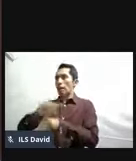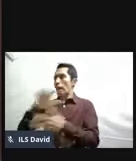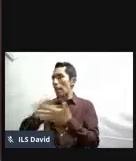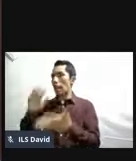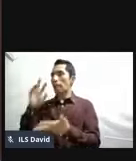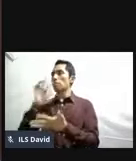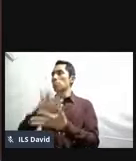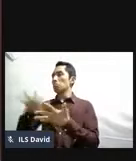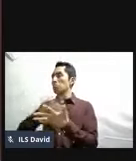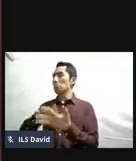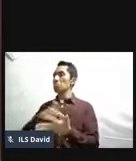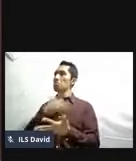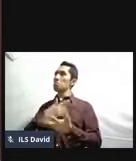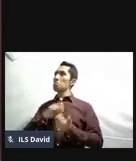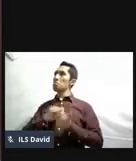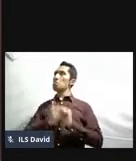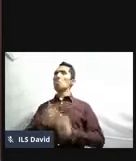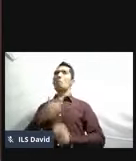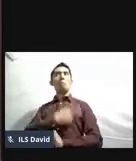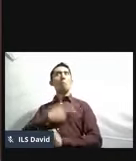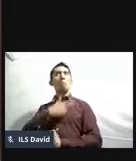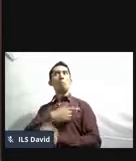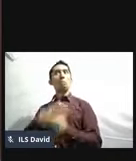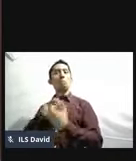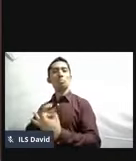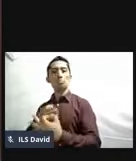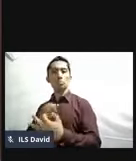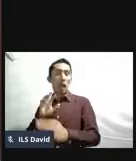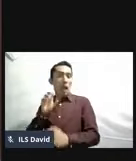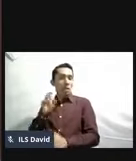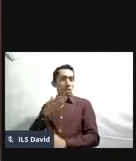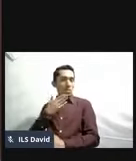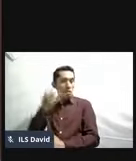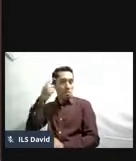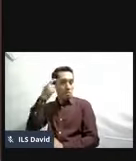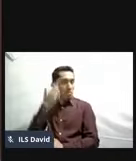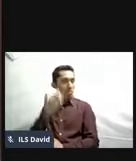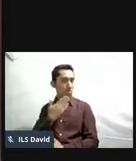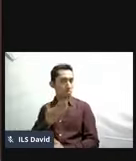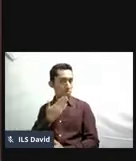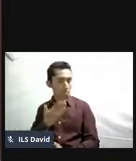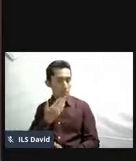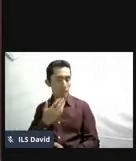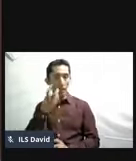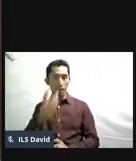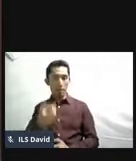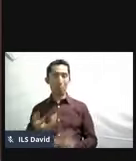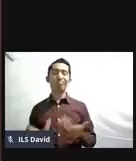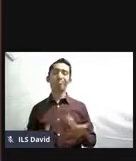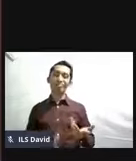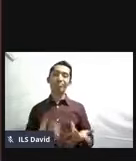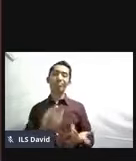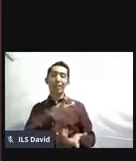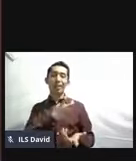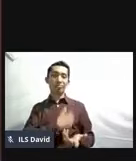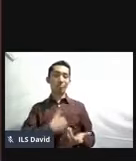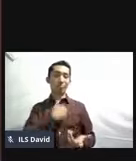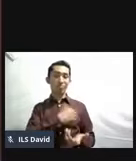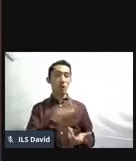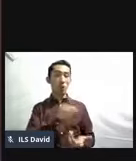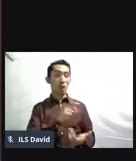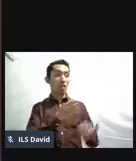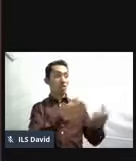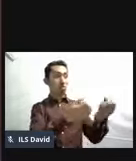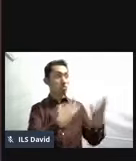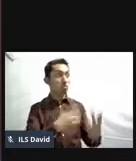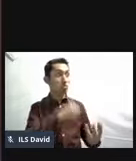placentera. Y es que ahí va otra. Cuando se hacen las cosas meritocráticamente, la responsabilidad se